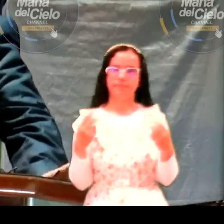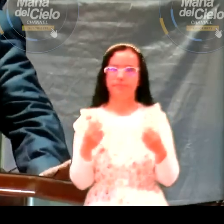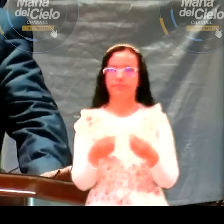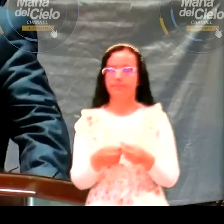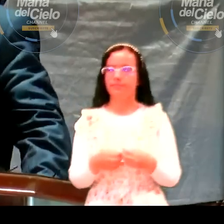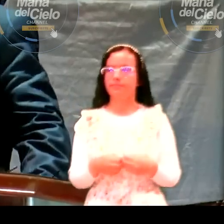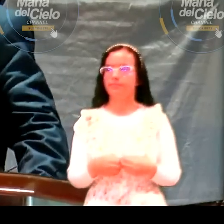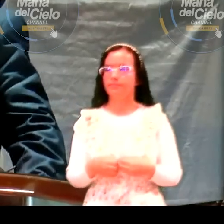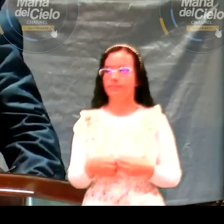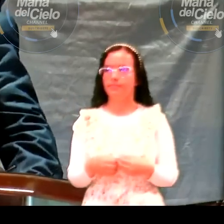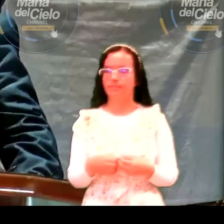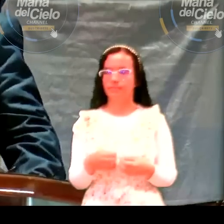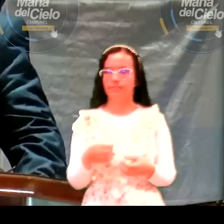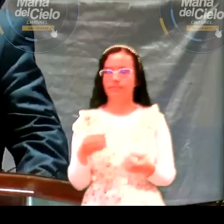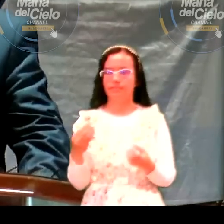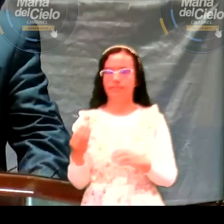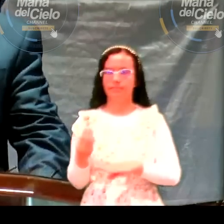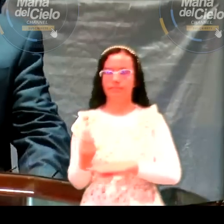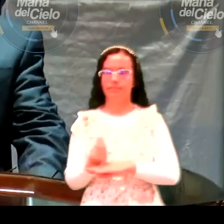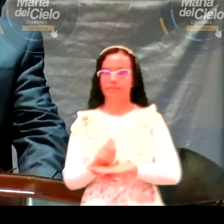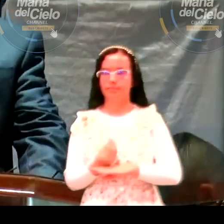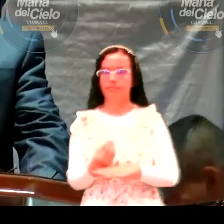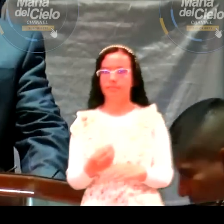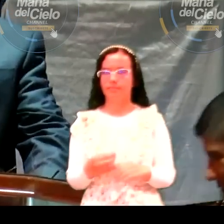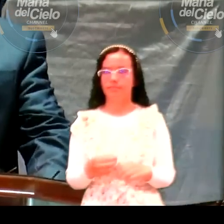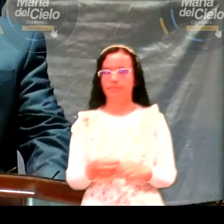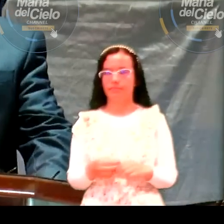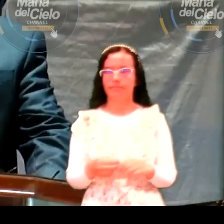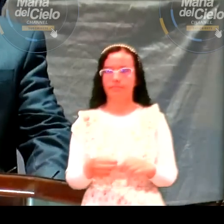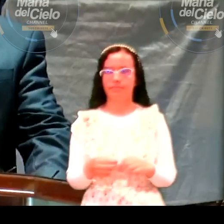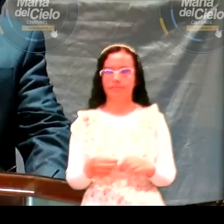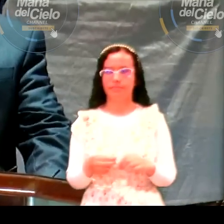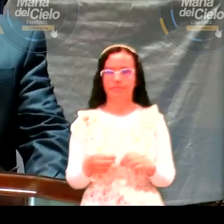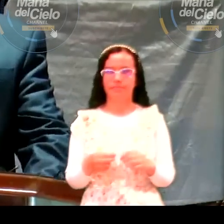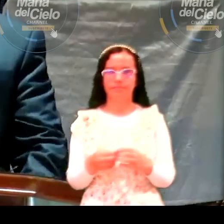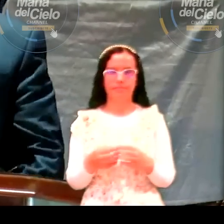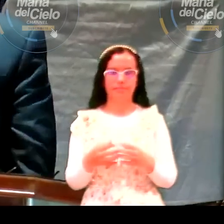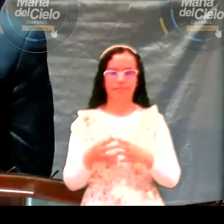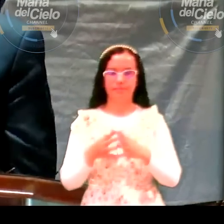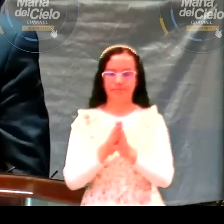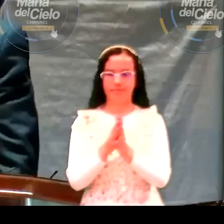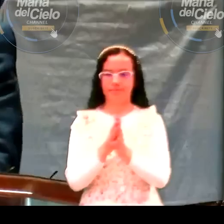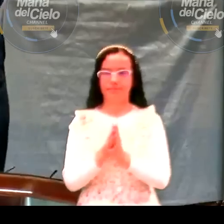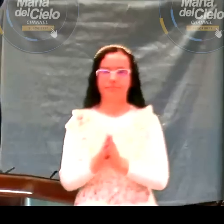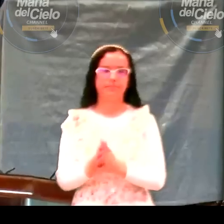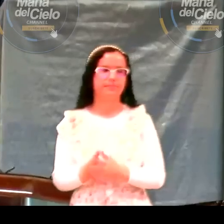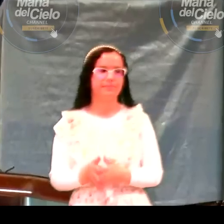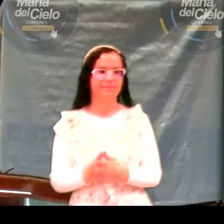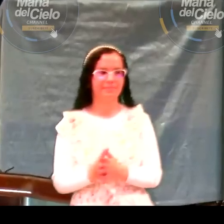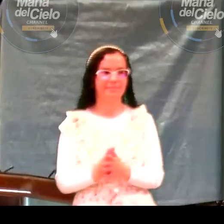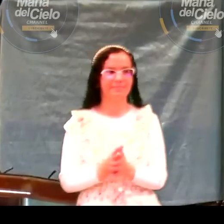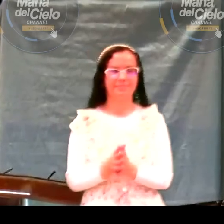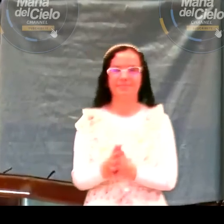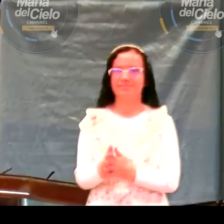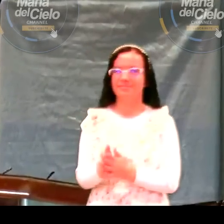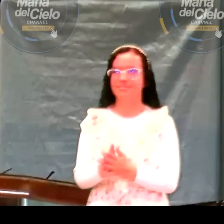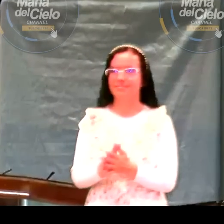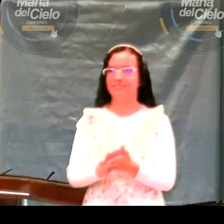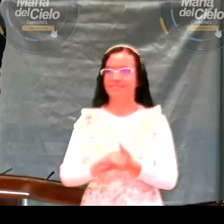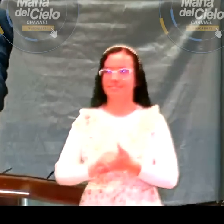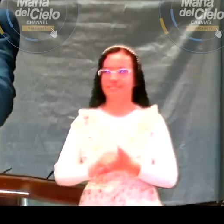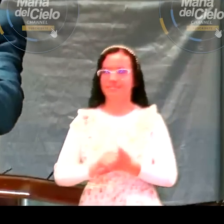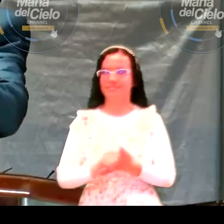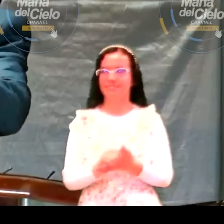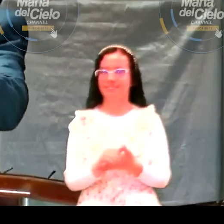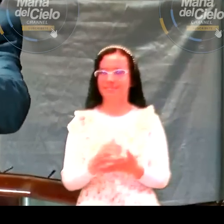Esta iglesia permanece porque ha creído en él. Gracias a Dios por los grandes hombres que Dios ha levantado, pero